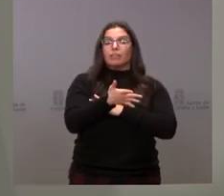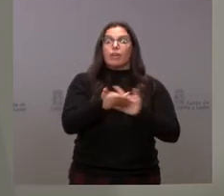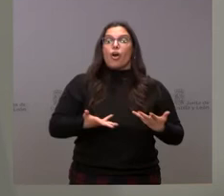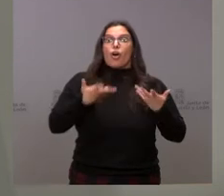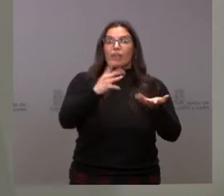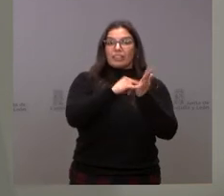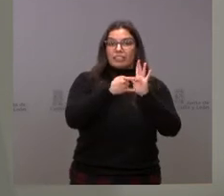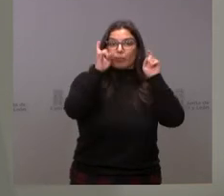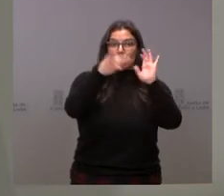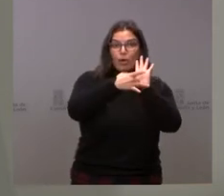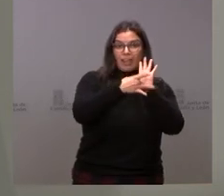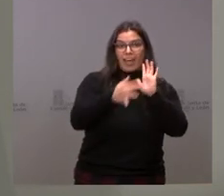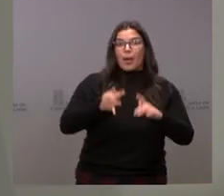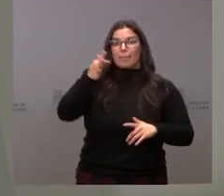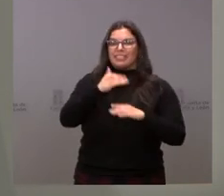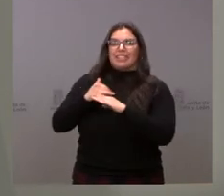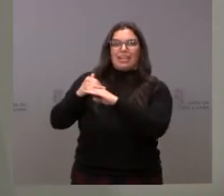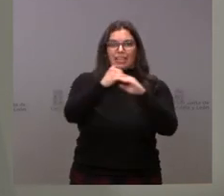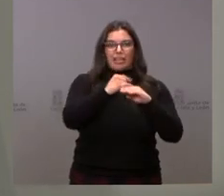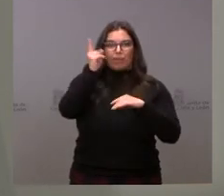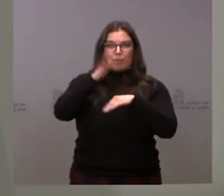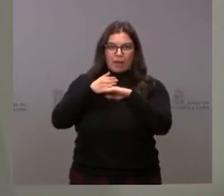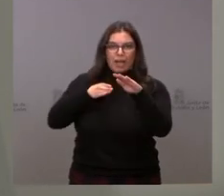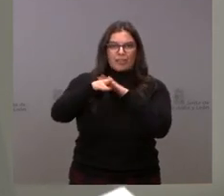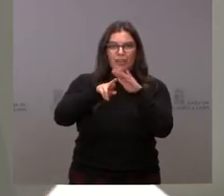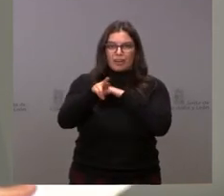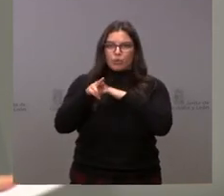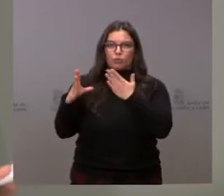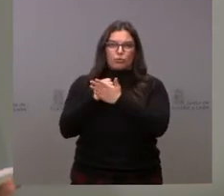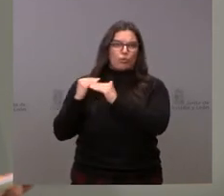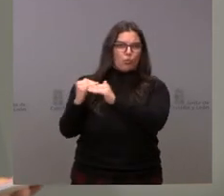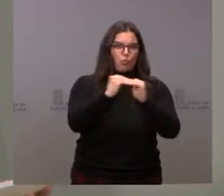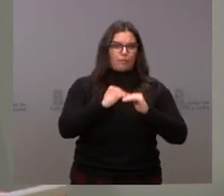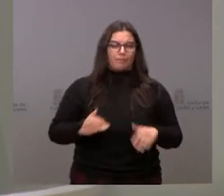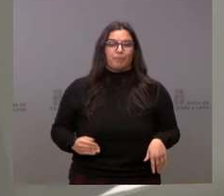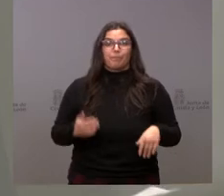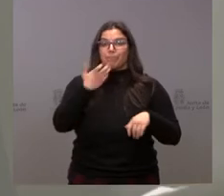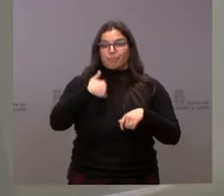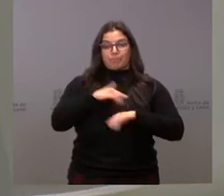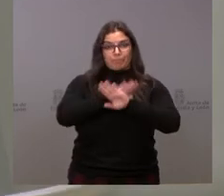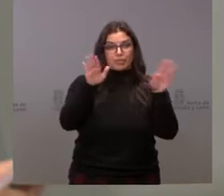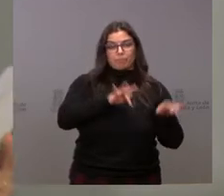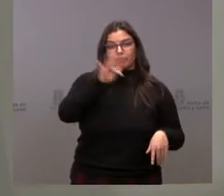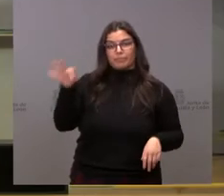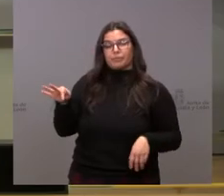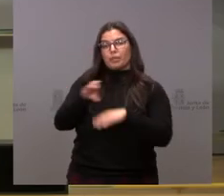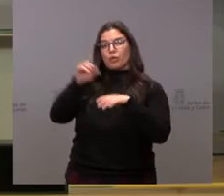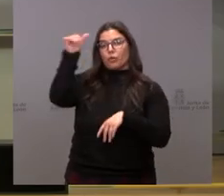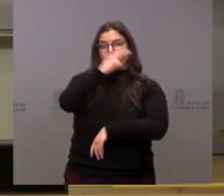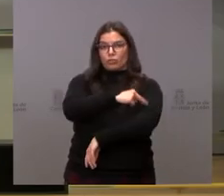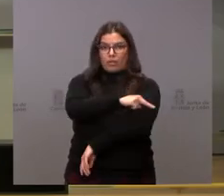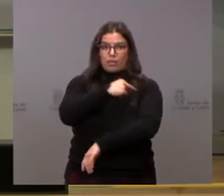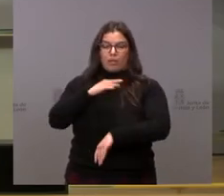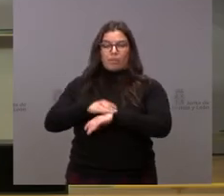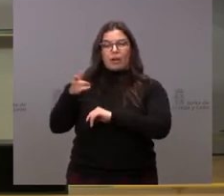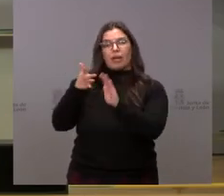educativo sino la equidad en el acceso a todos los recursos del mismo y sin más pues cedió la palabra al consejero de sanidad para que